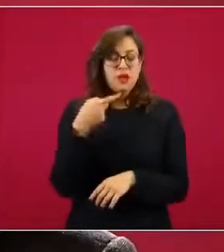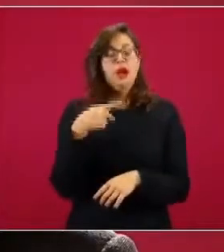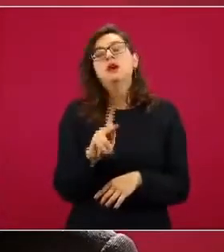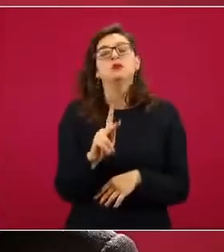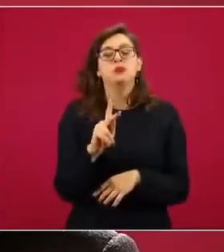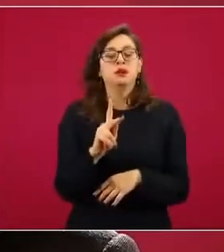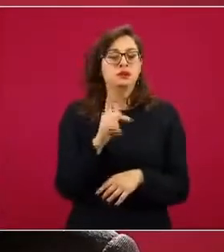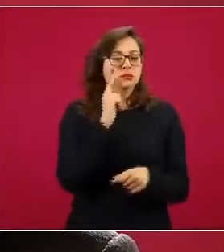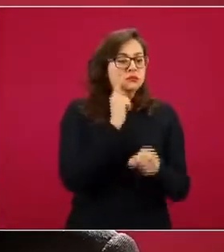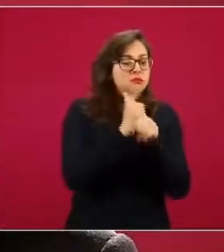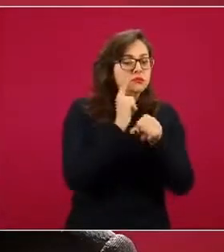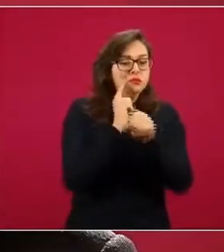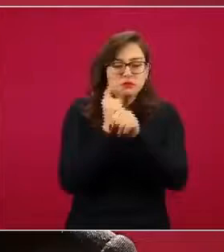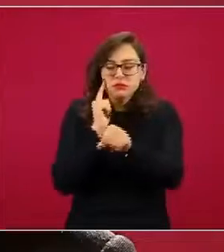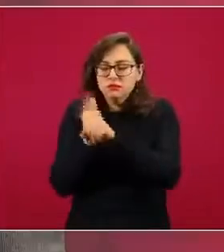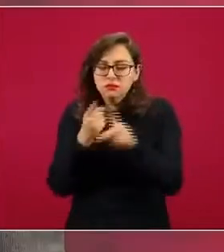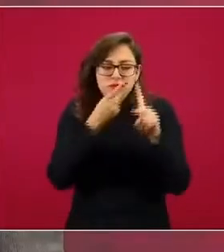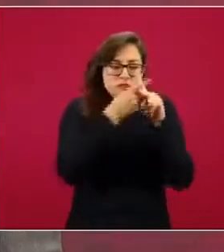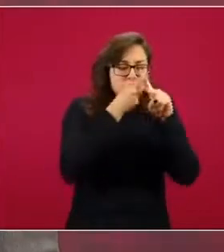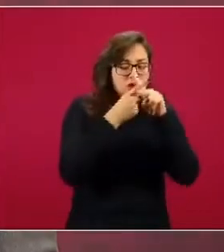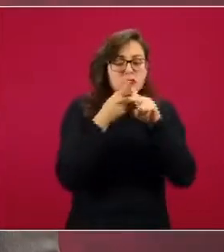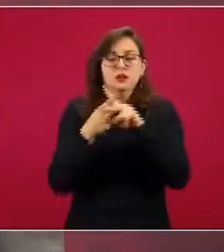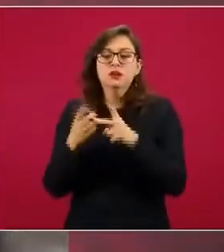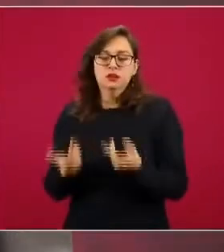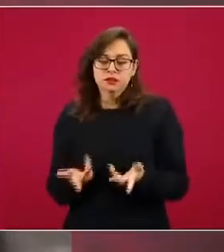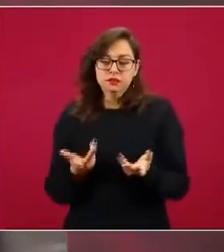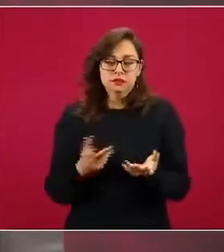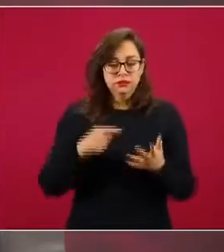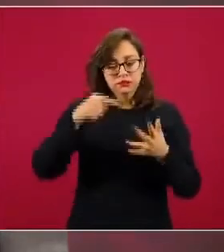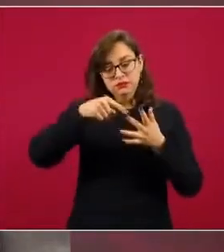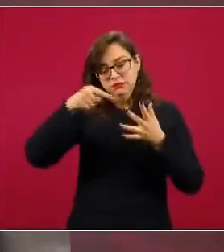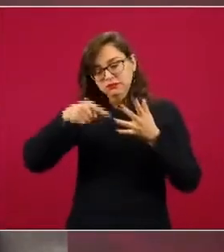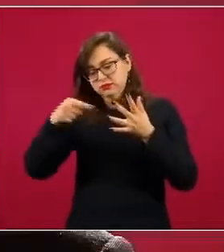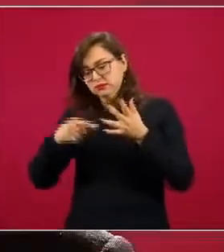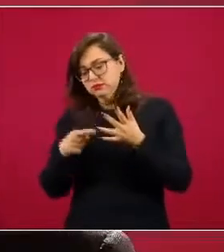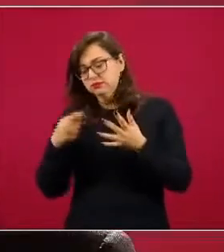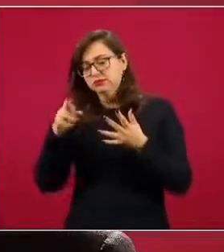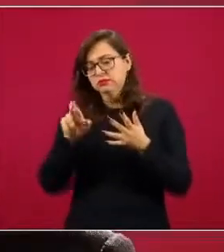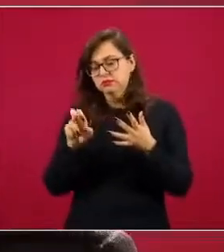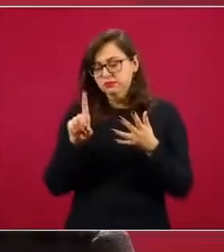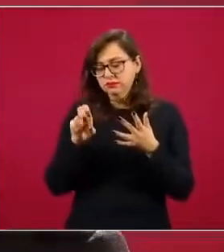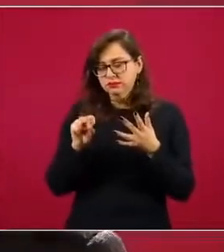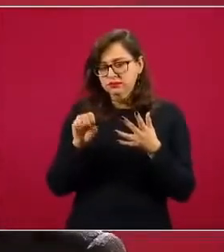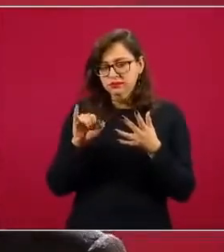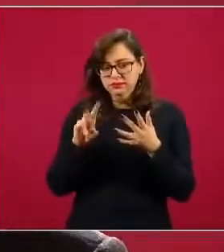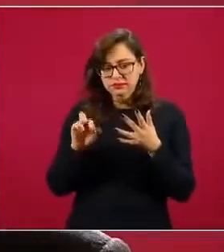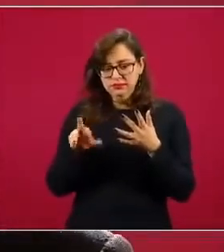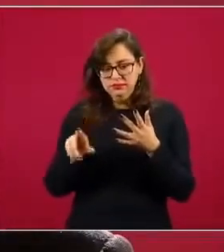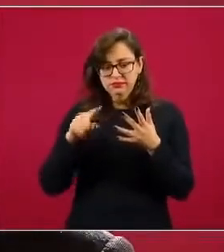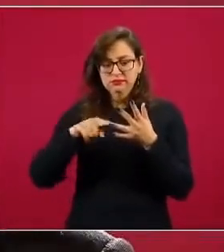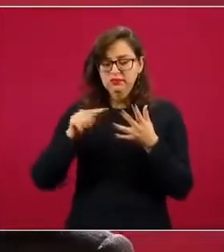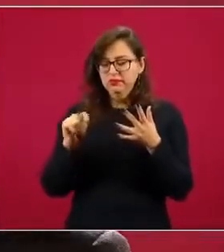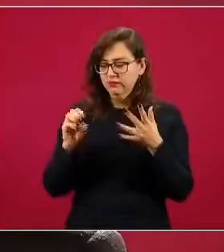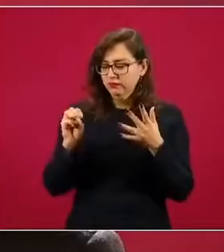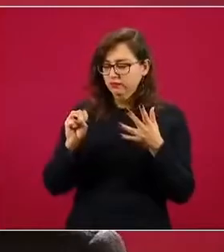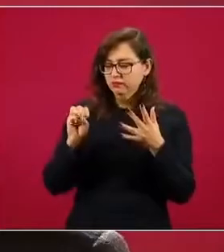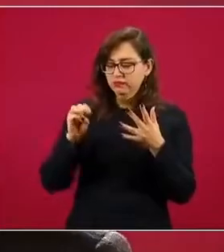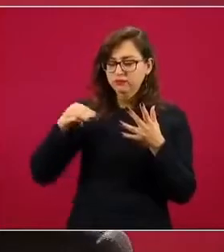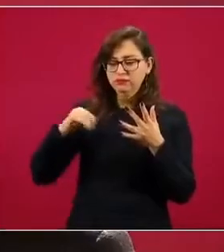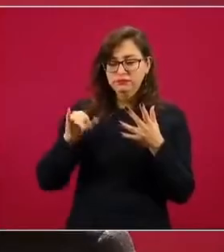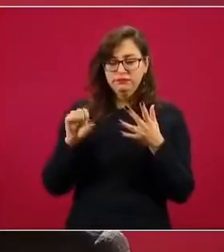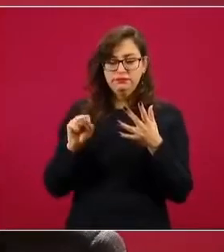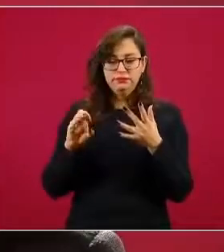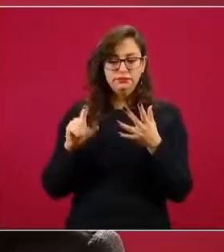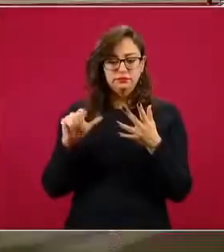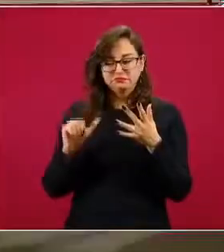hay ningún otro medicamento. Remdesivir, tocilizumab, ivermectina, hidroxicloroquina,